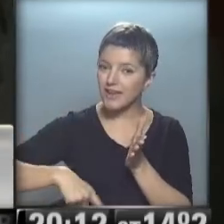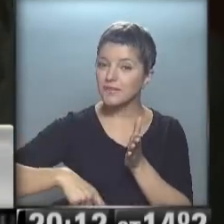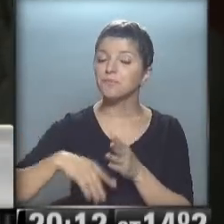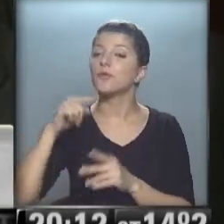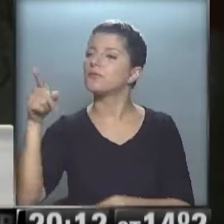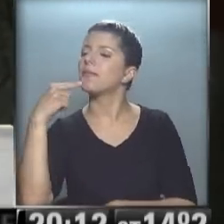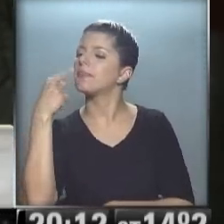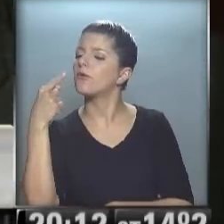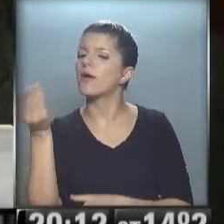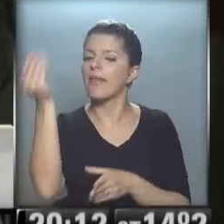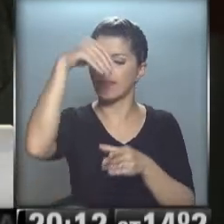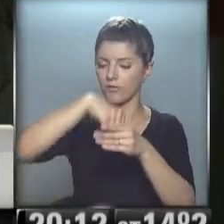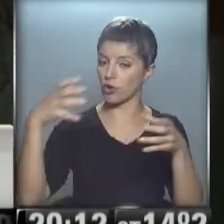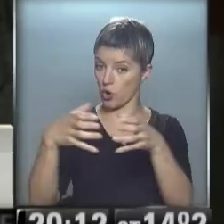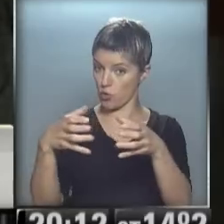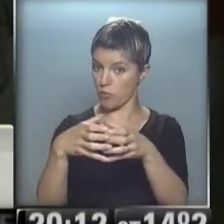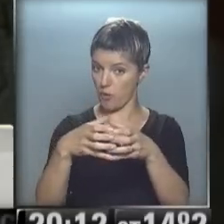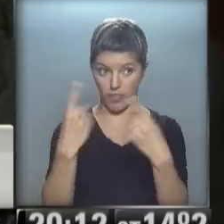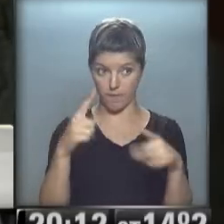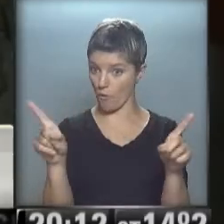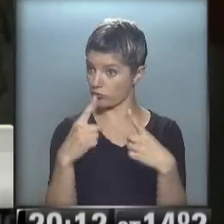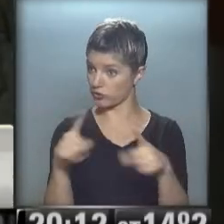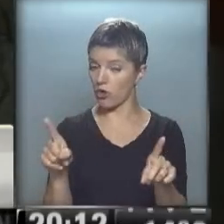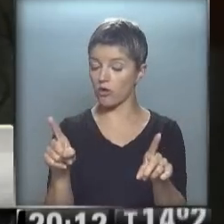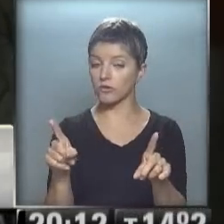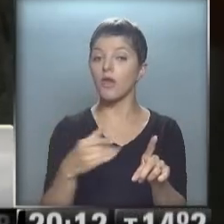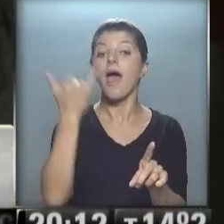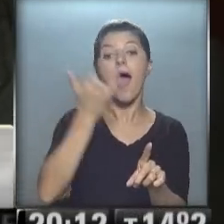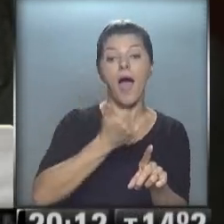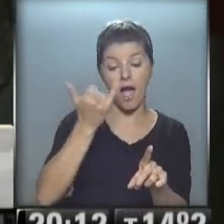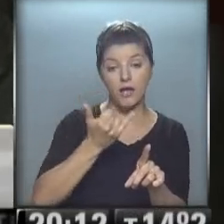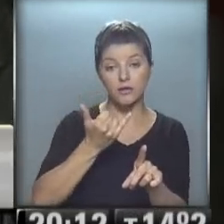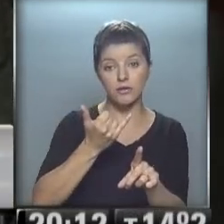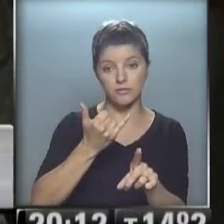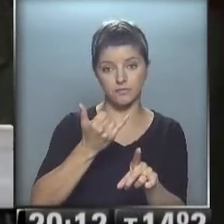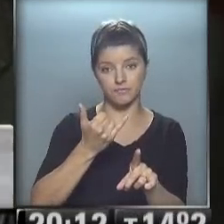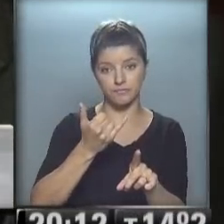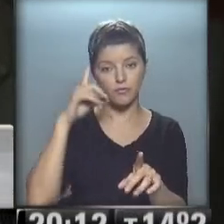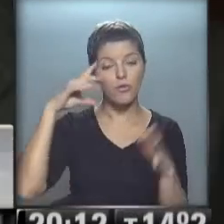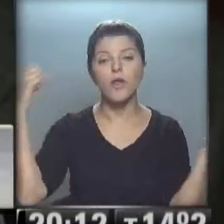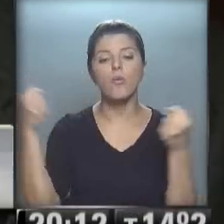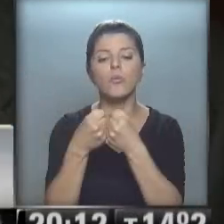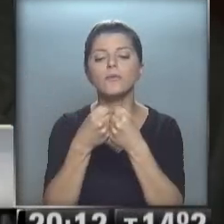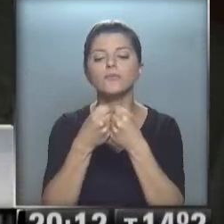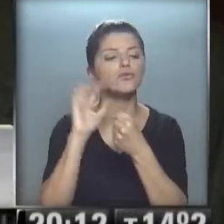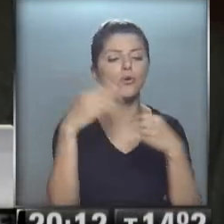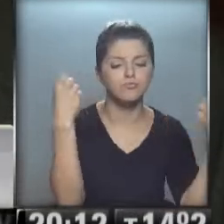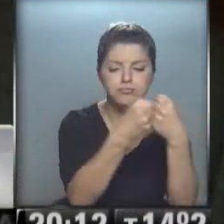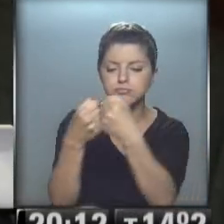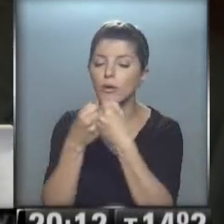dentro de los integrantes de la orquesta existe el acuerdo en que la solución no tiene que